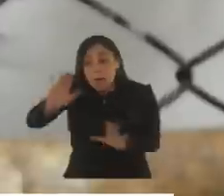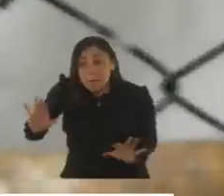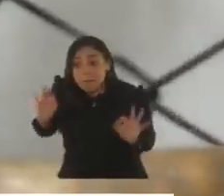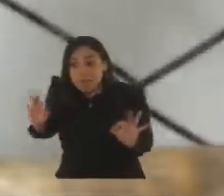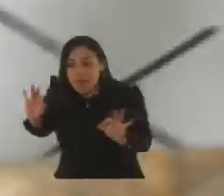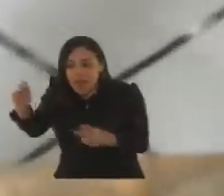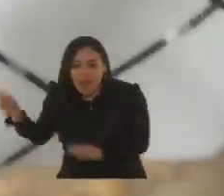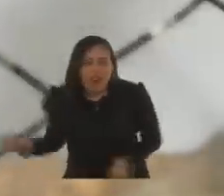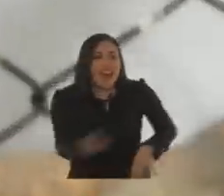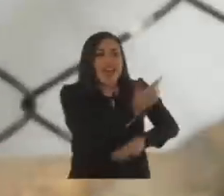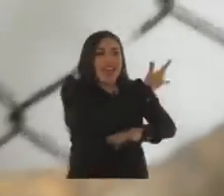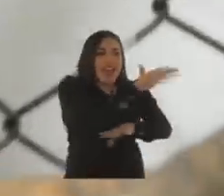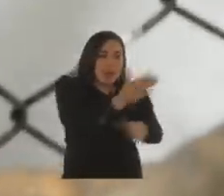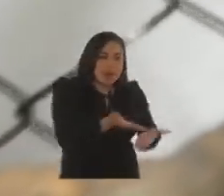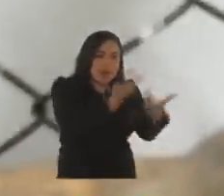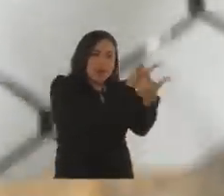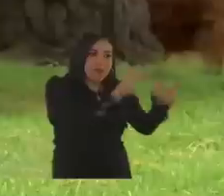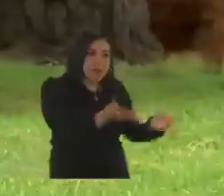su hábitat.